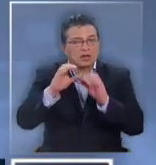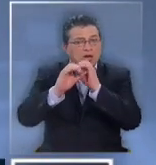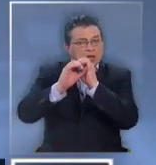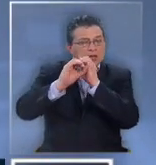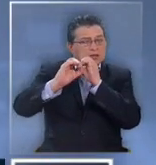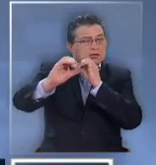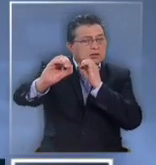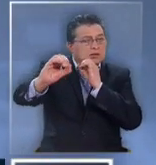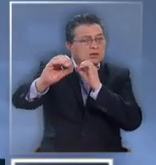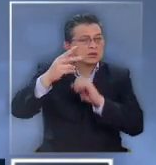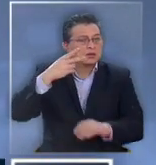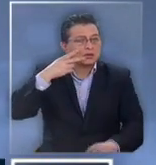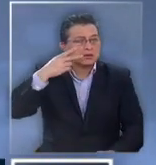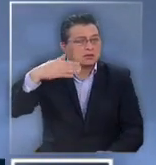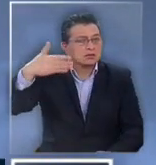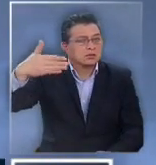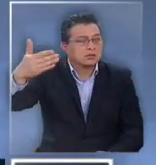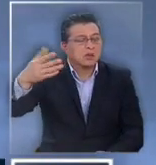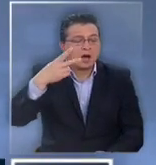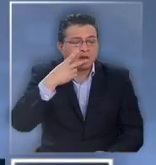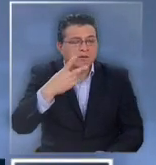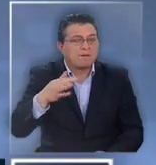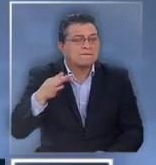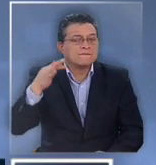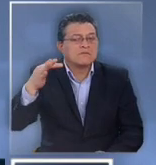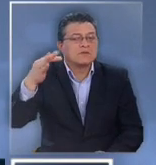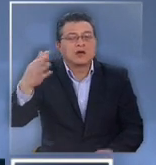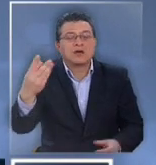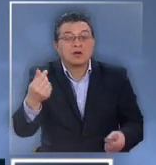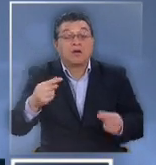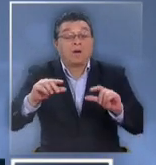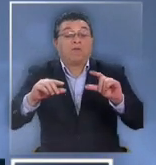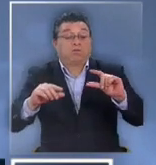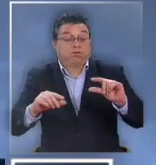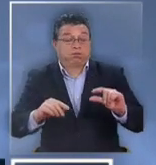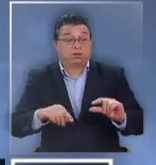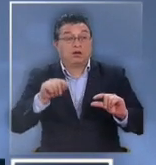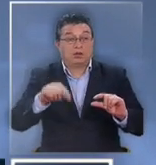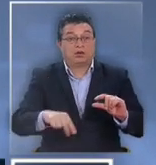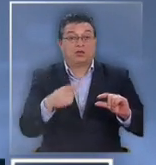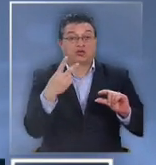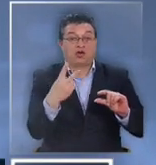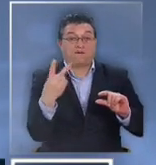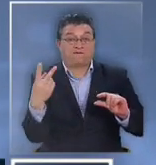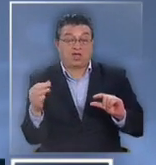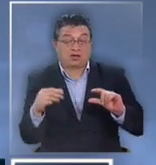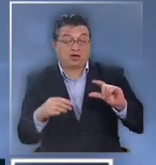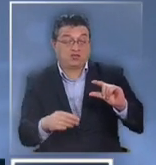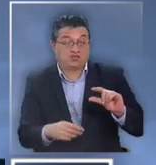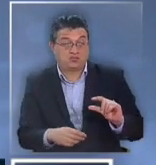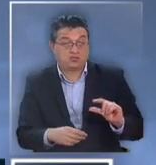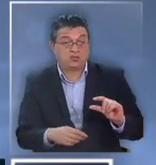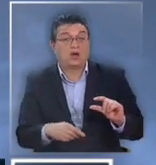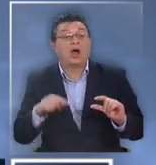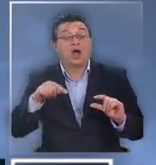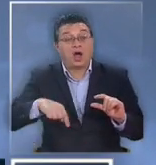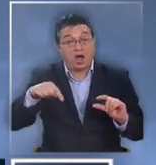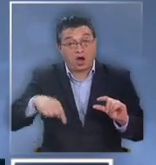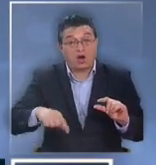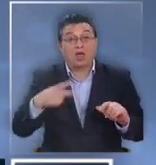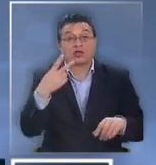y el precio que está bastante bajo llegó a 220 no hoy día está a